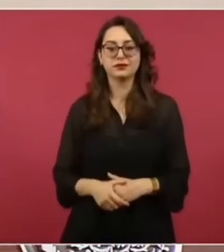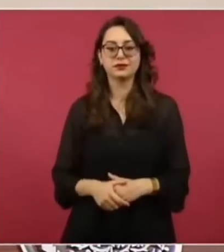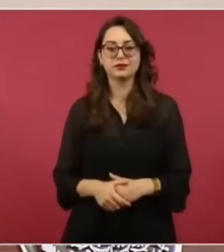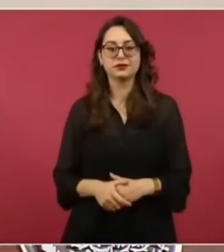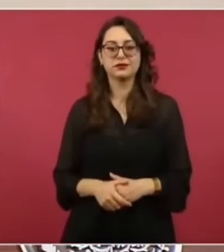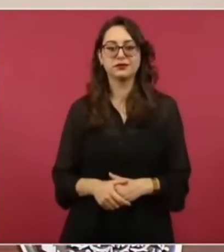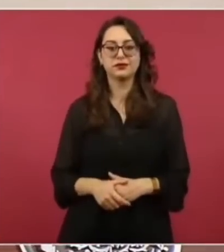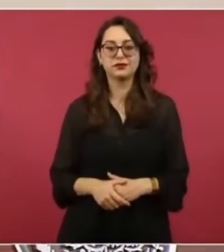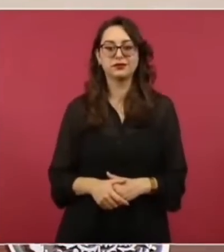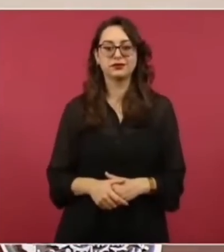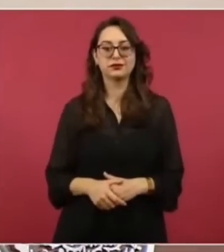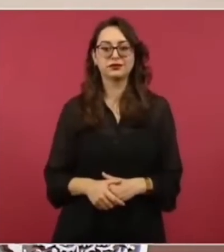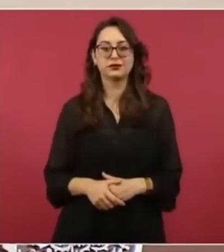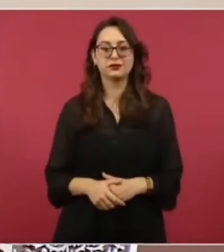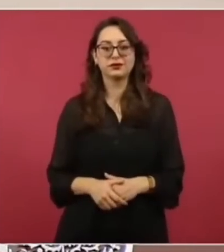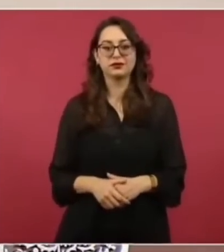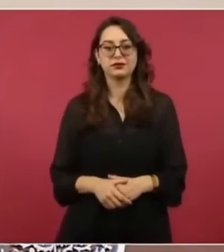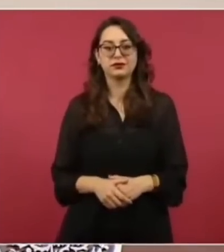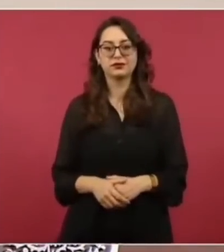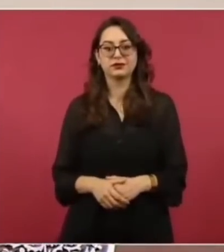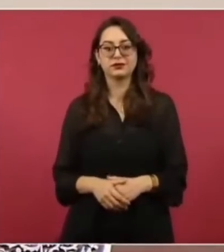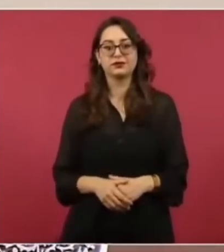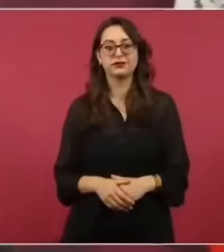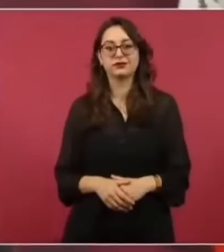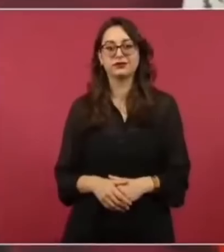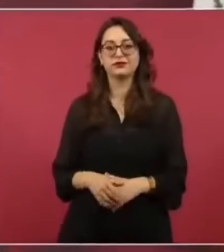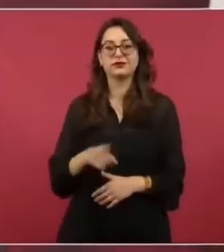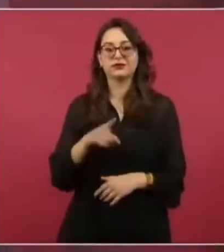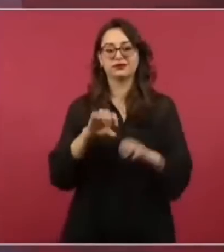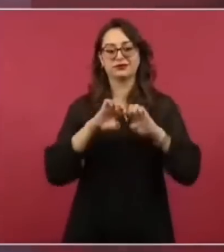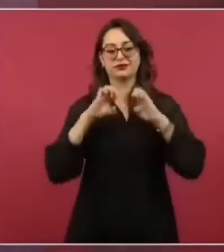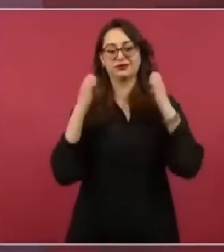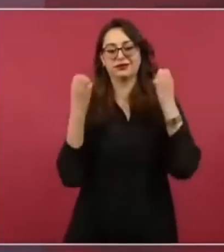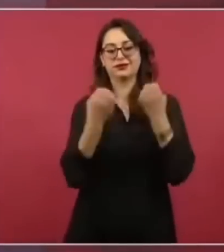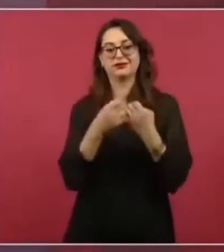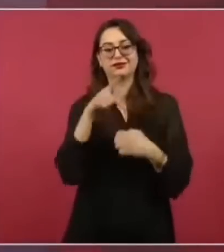Cuando juega los Dodgers, a ver que no vayan